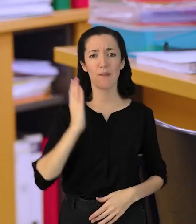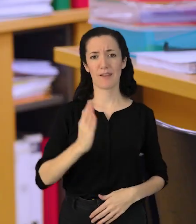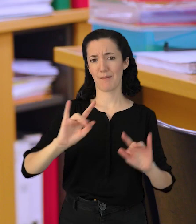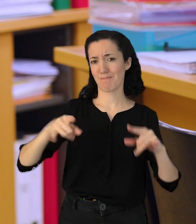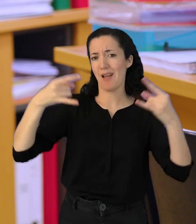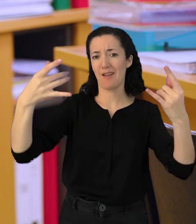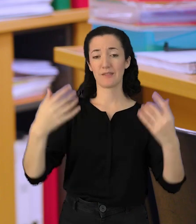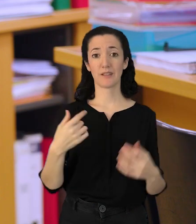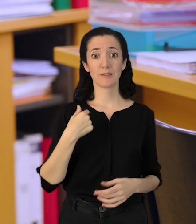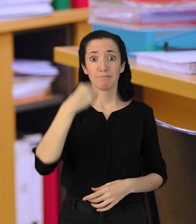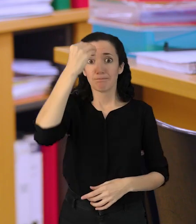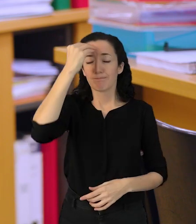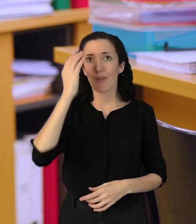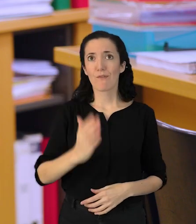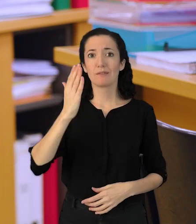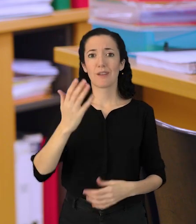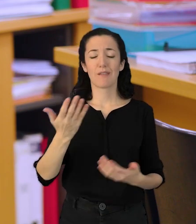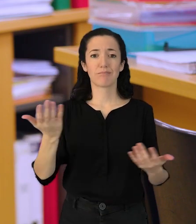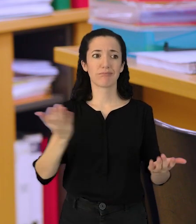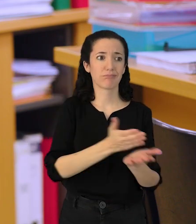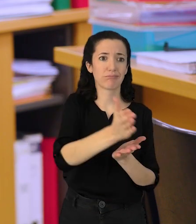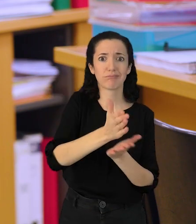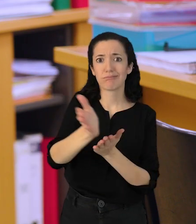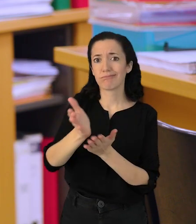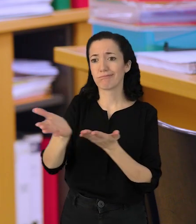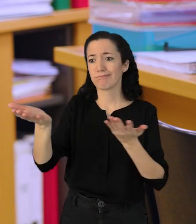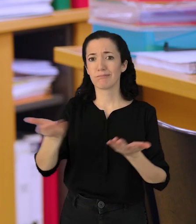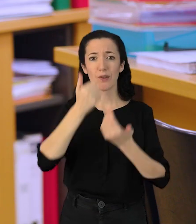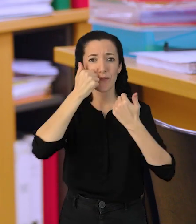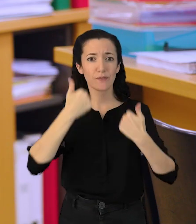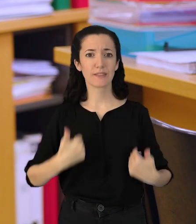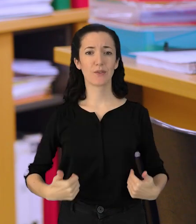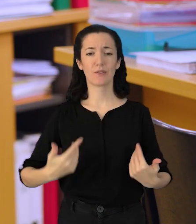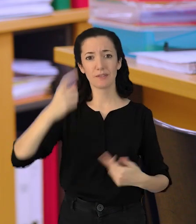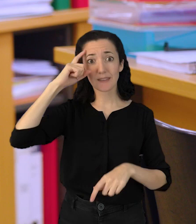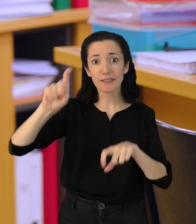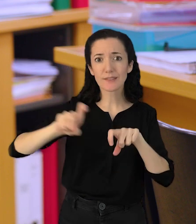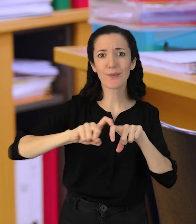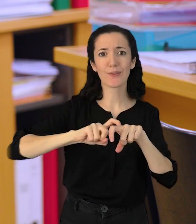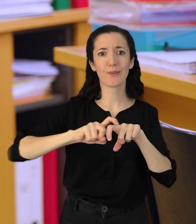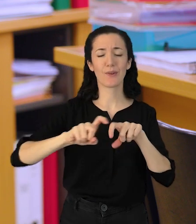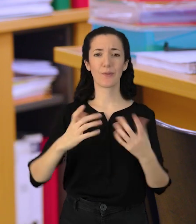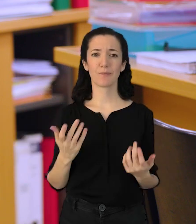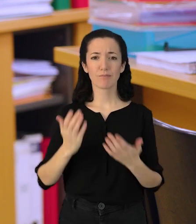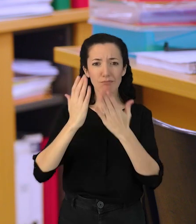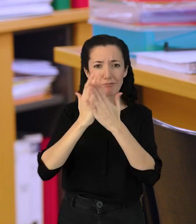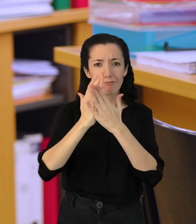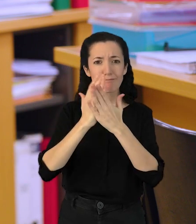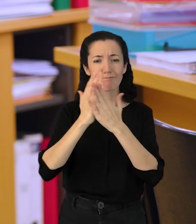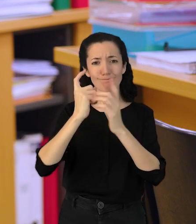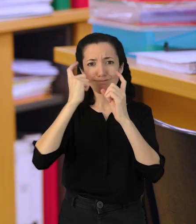Yo creo que puede afectarles en muchos sentidos, ¿no? Tanto a nivel físico como psicológico,